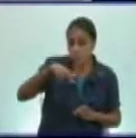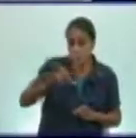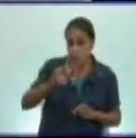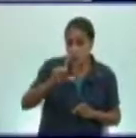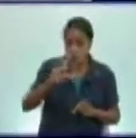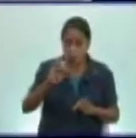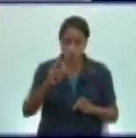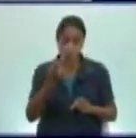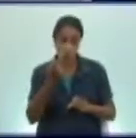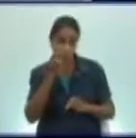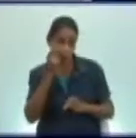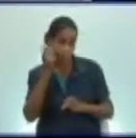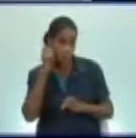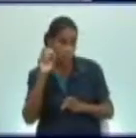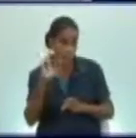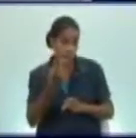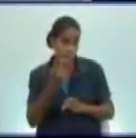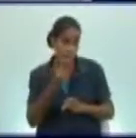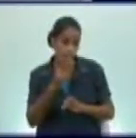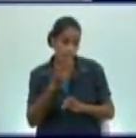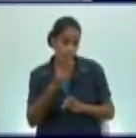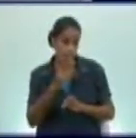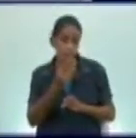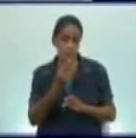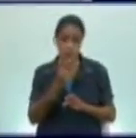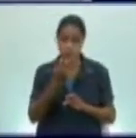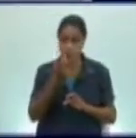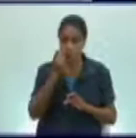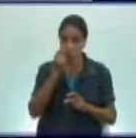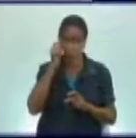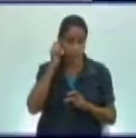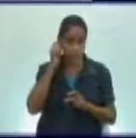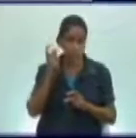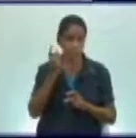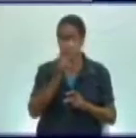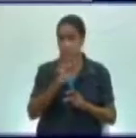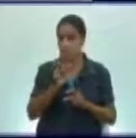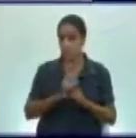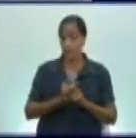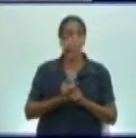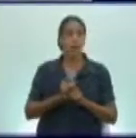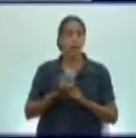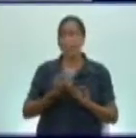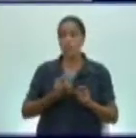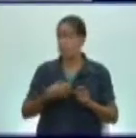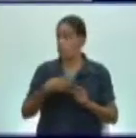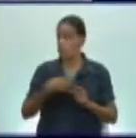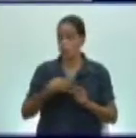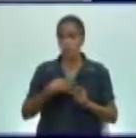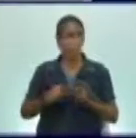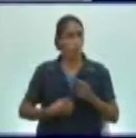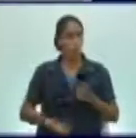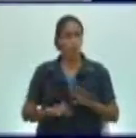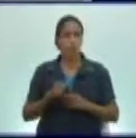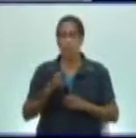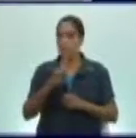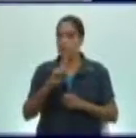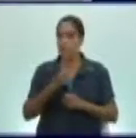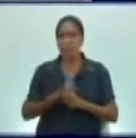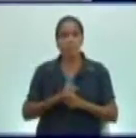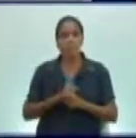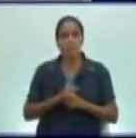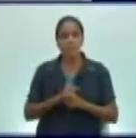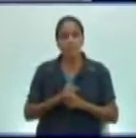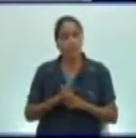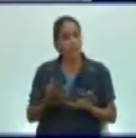y el femenino. Quiere decir que son hermafroditas, pero no se autofecundan. Esto les sirve para unirse,